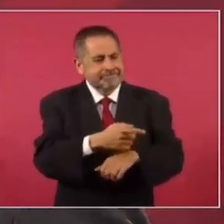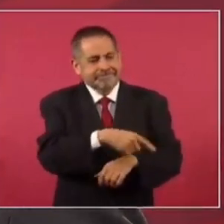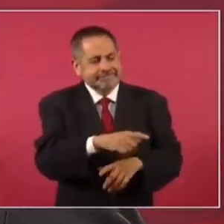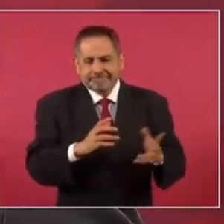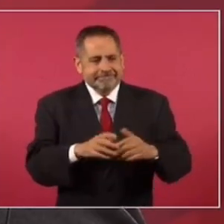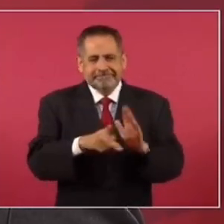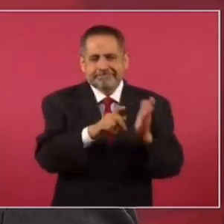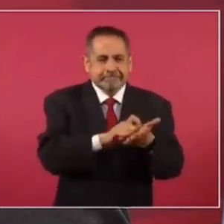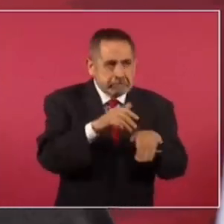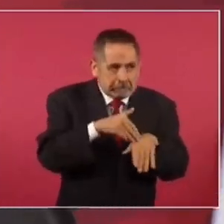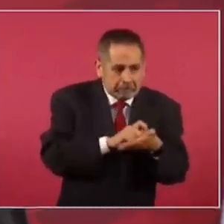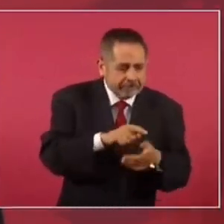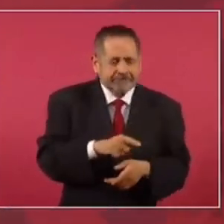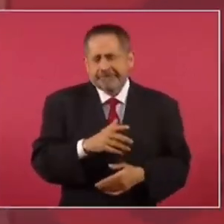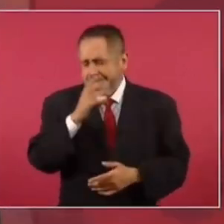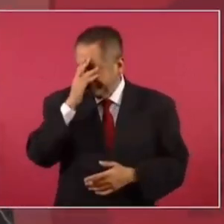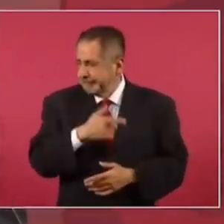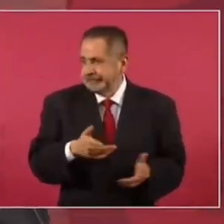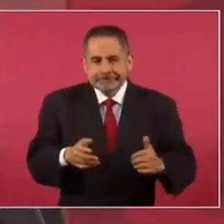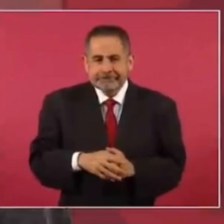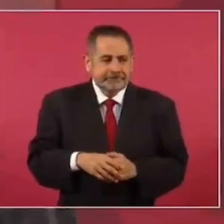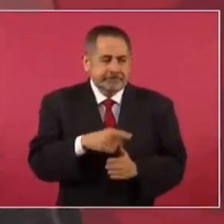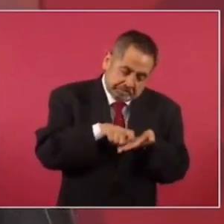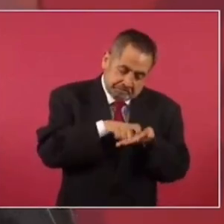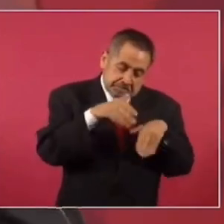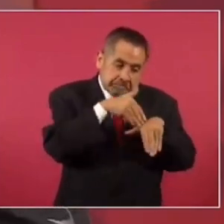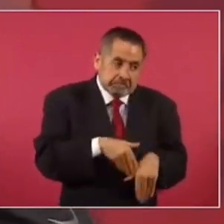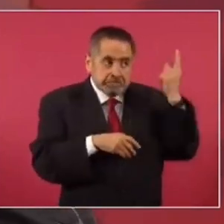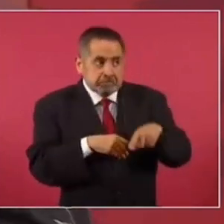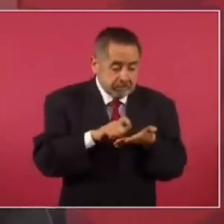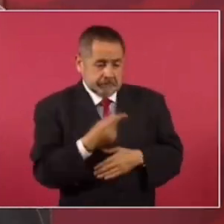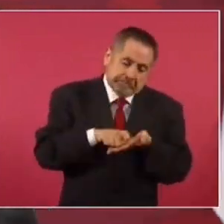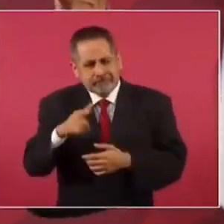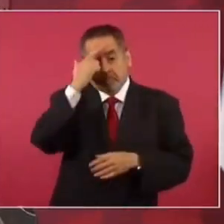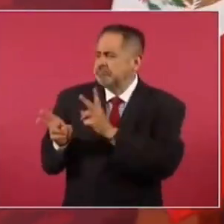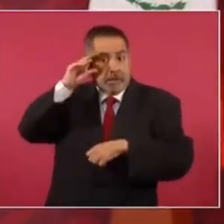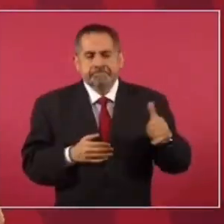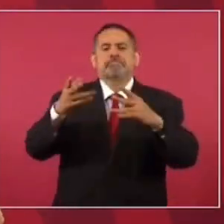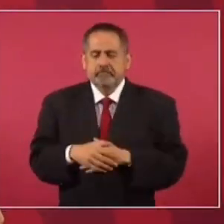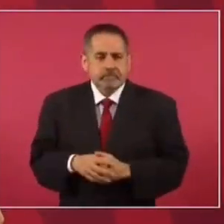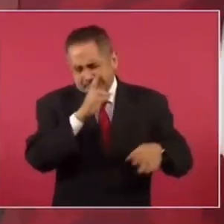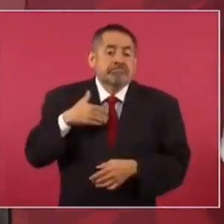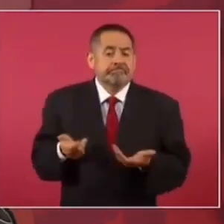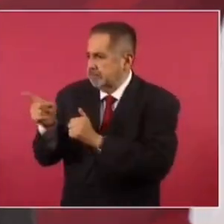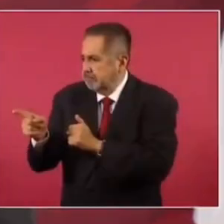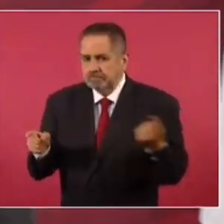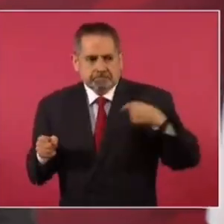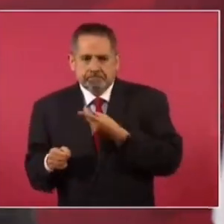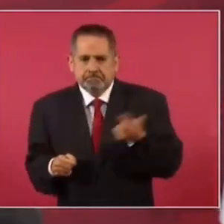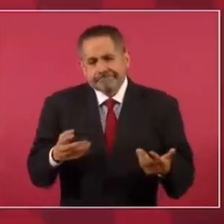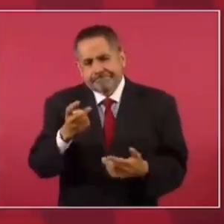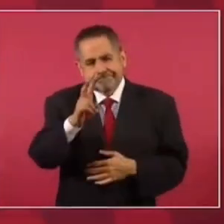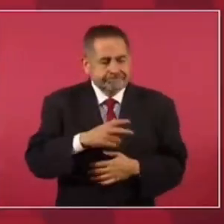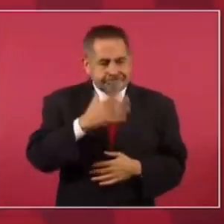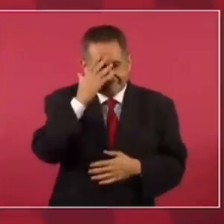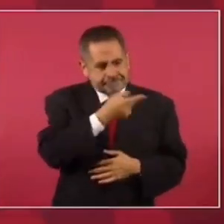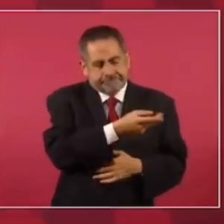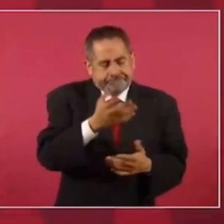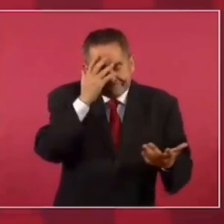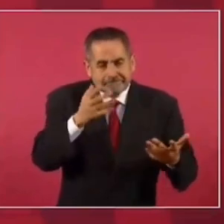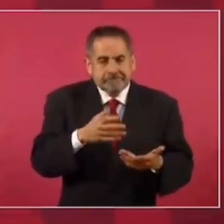los periódicos. Porque pues lo tienen que hacer. Si no, los corren. Unos momentos después. Pues me da pena. Hay